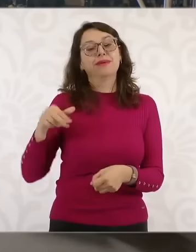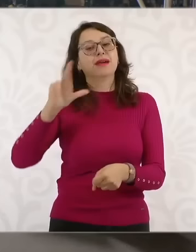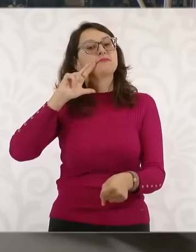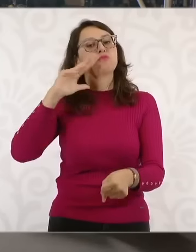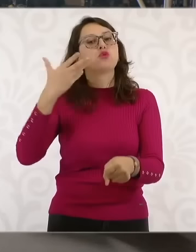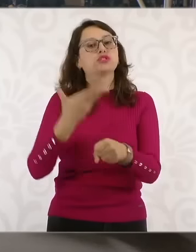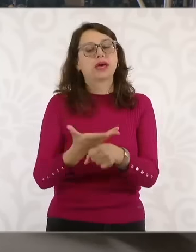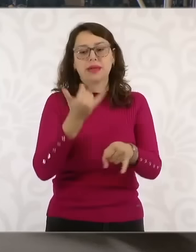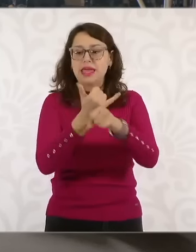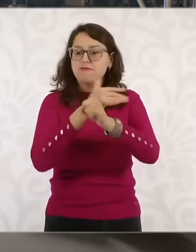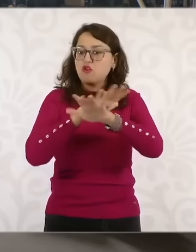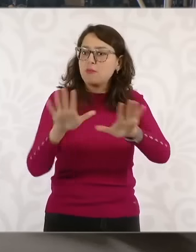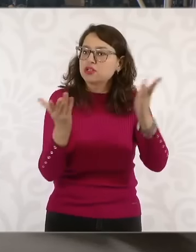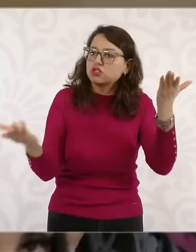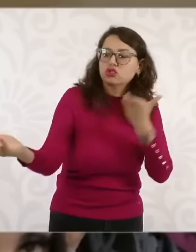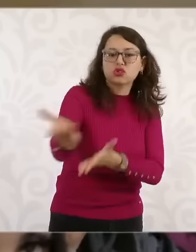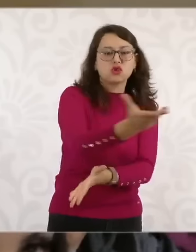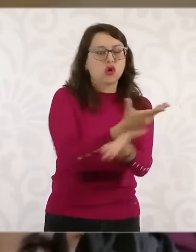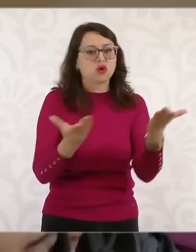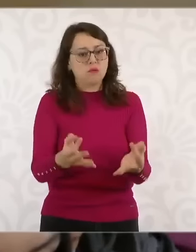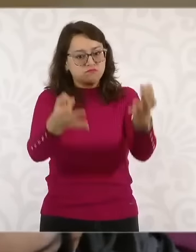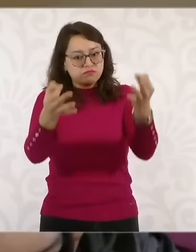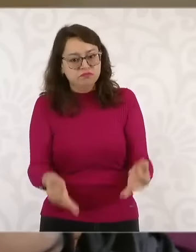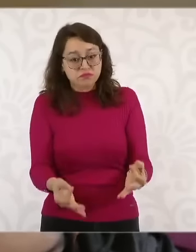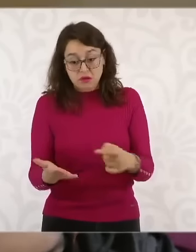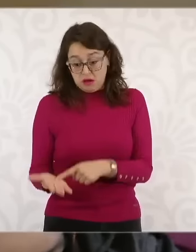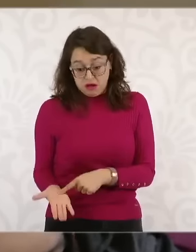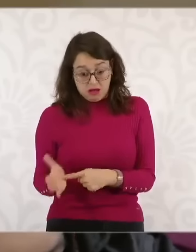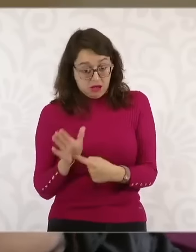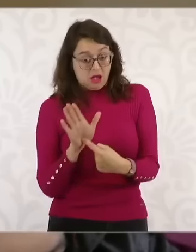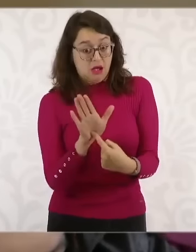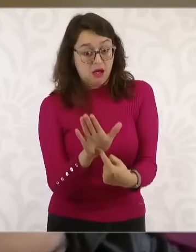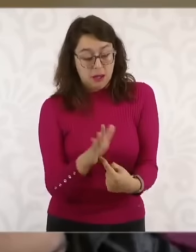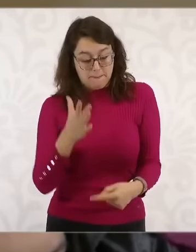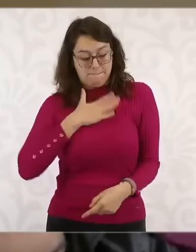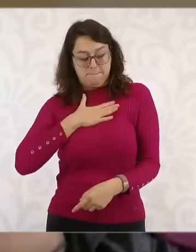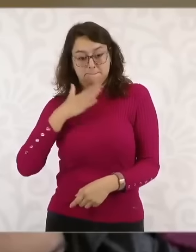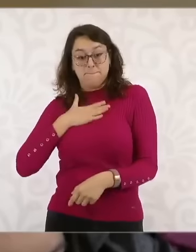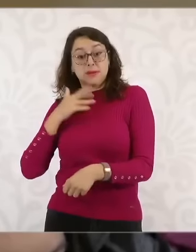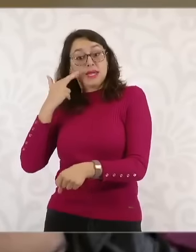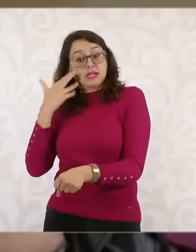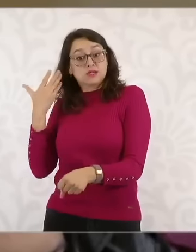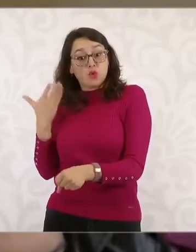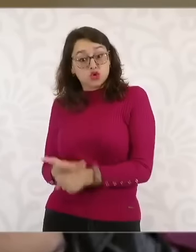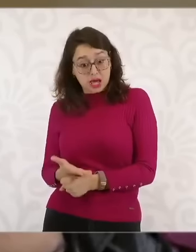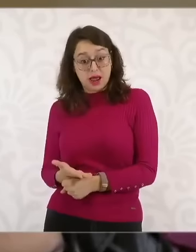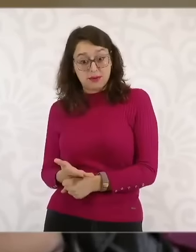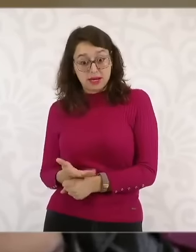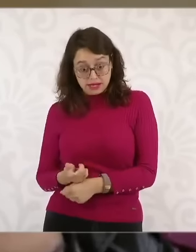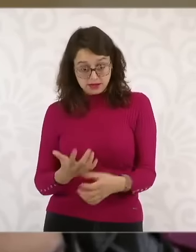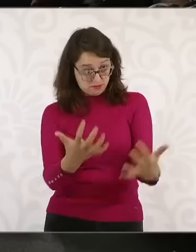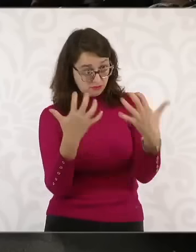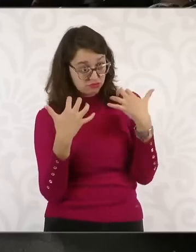la información transmitida. El periodista es responsable frente al gran público, es decir, frente al